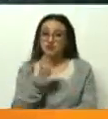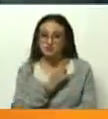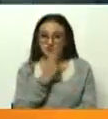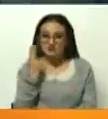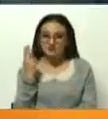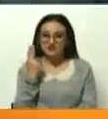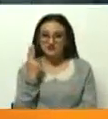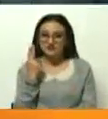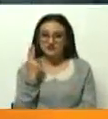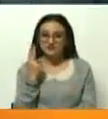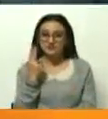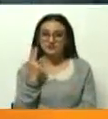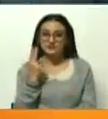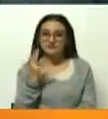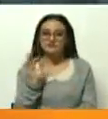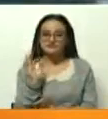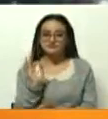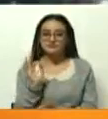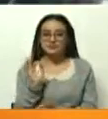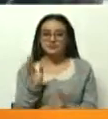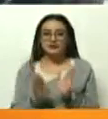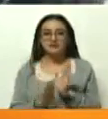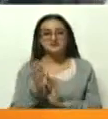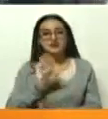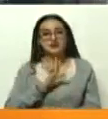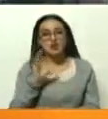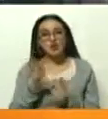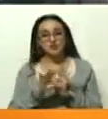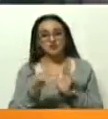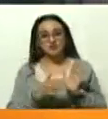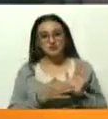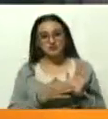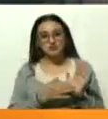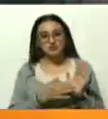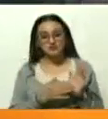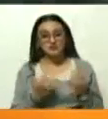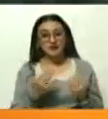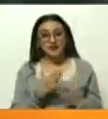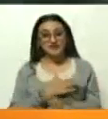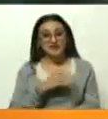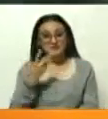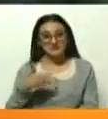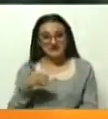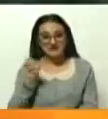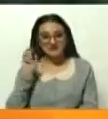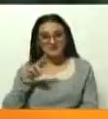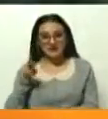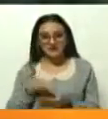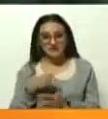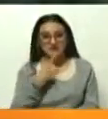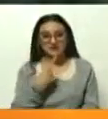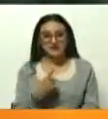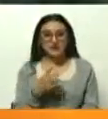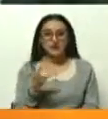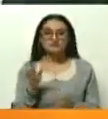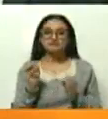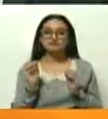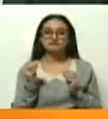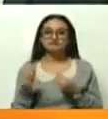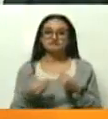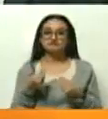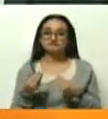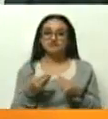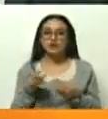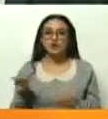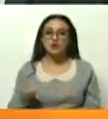manera irrestricta con lo que debe ser el desarrollo de la Constitución y lo que ya lo dijo el presidente de la Asamblea Nacional, la construcción de